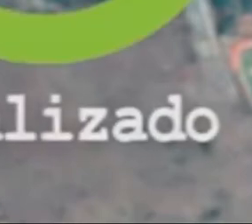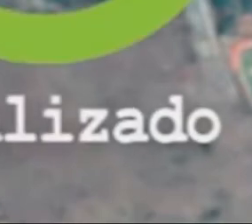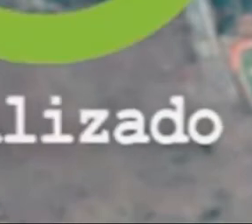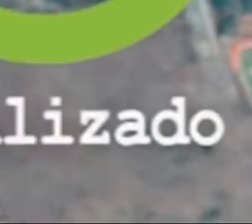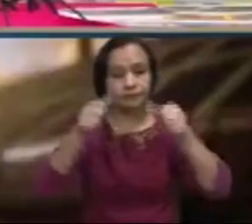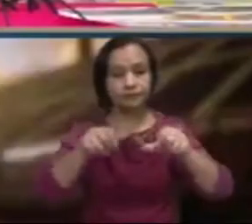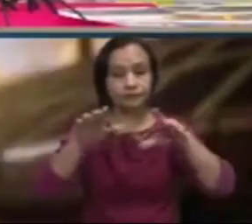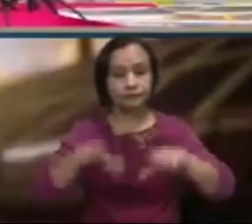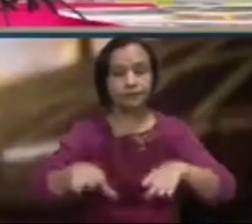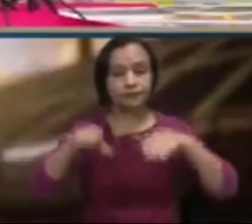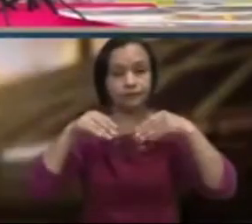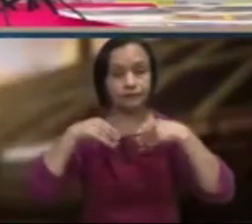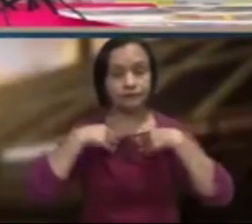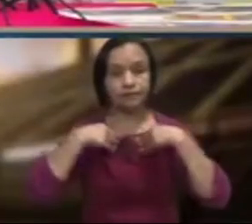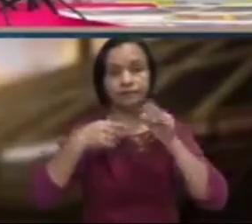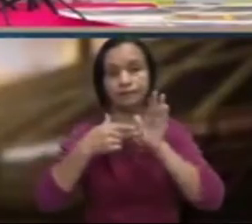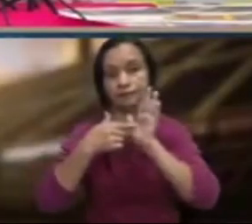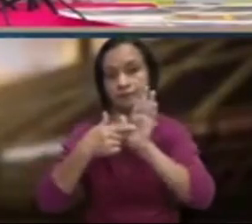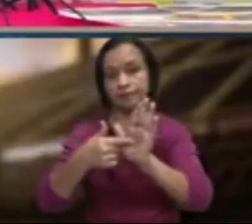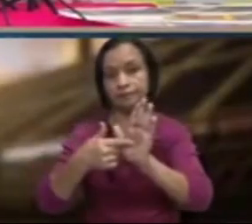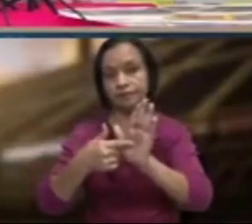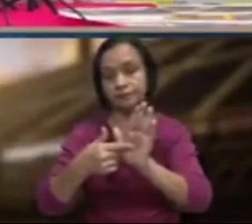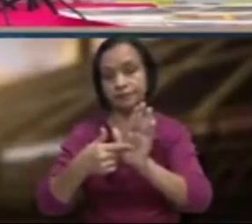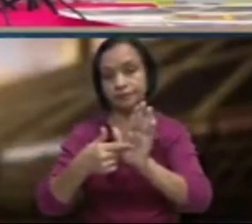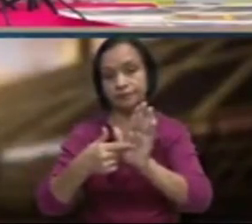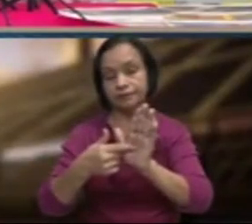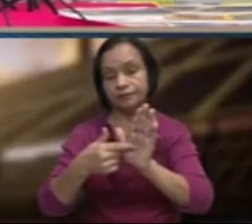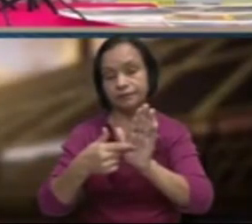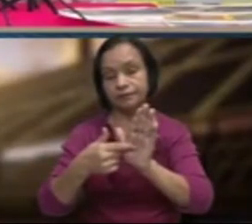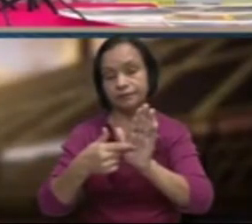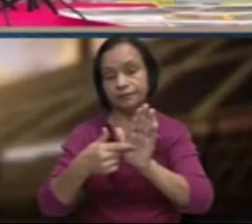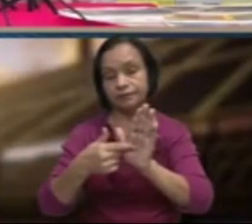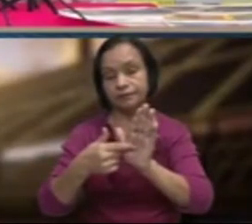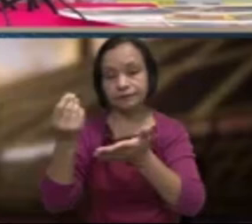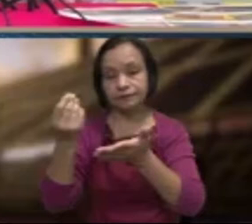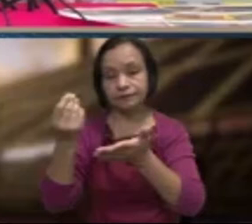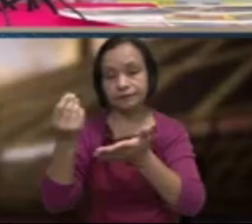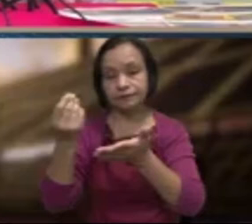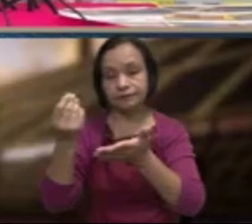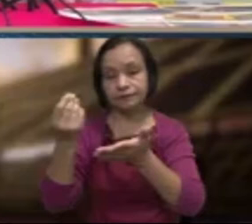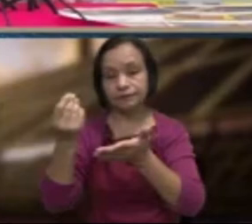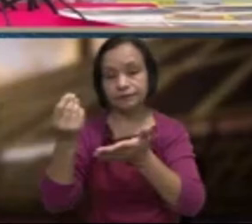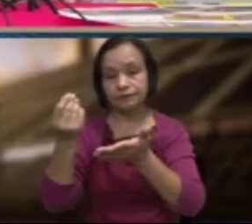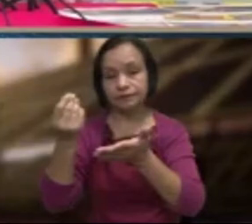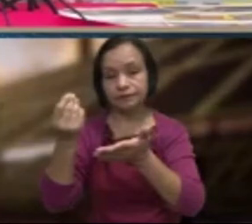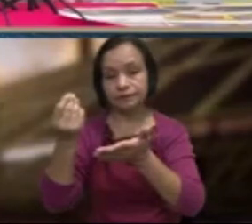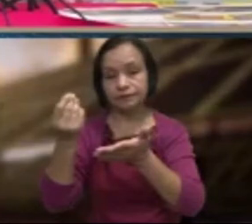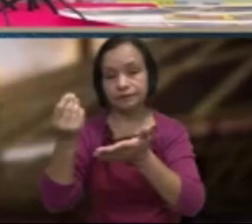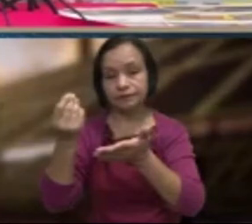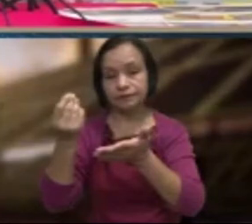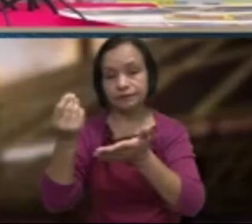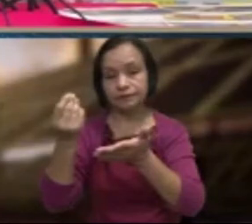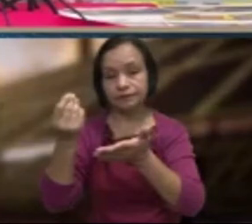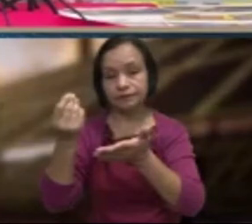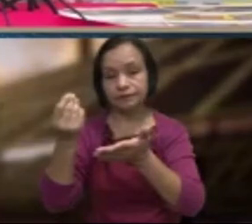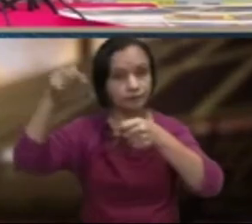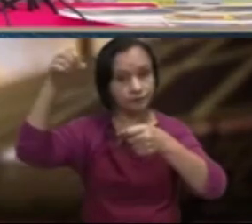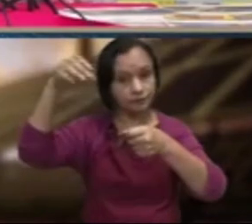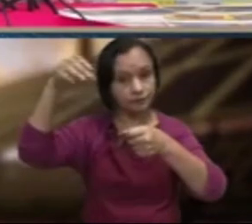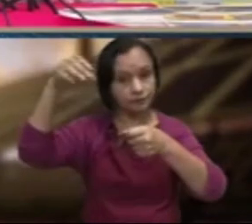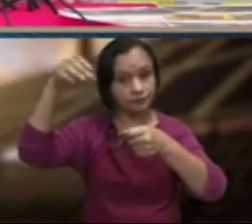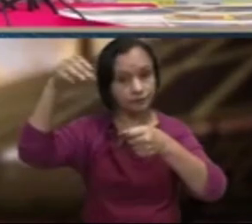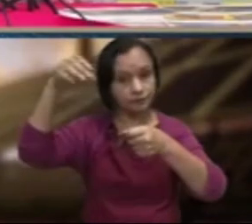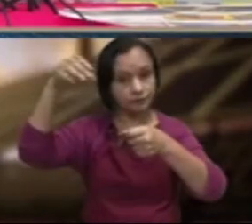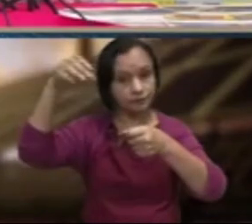aprobados con, por ejemplo, para la promoción de las fuentes renovables, eficiencia energética, que ahí metemos